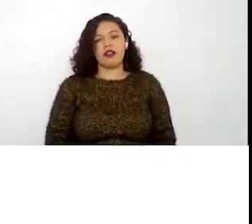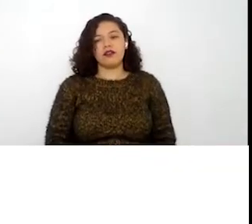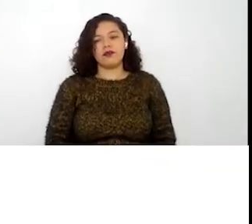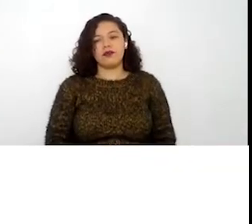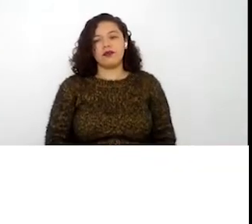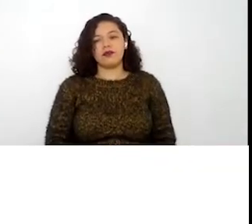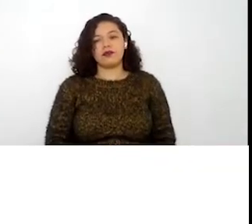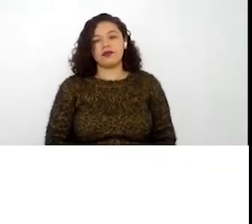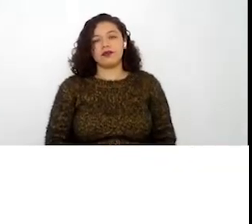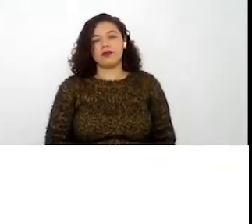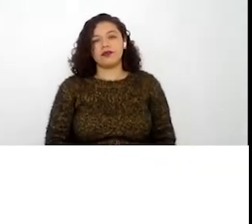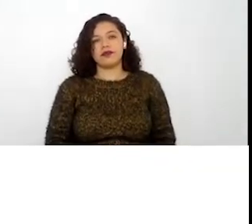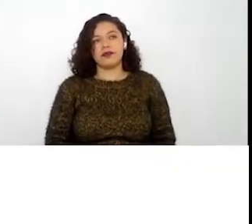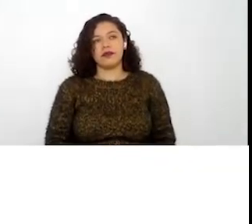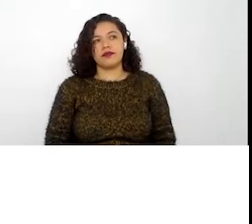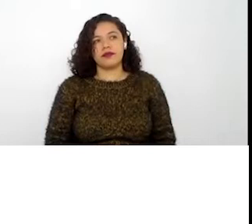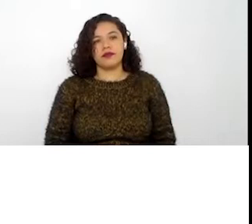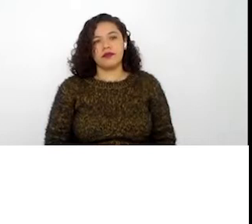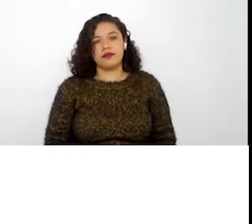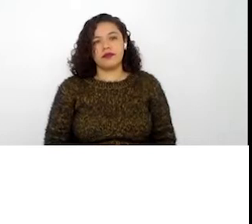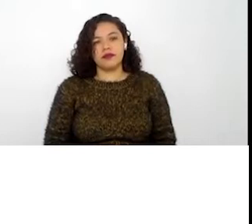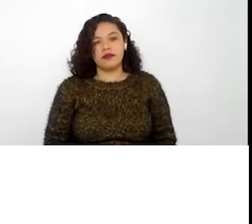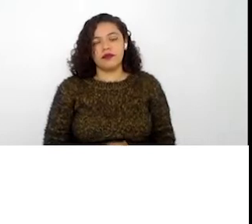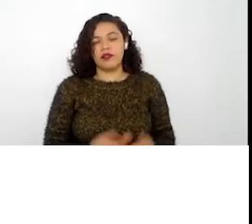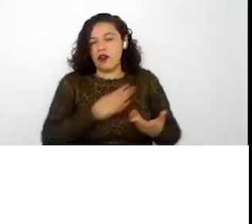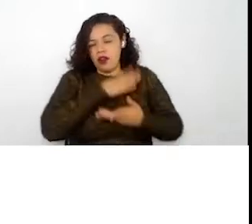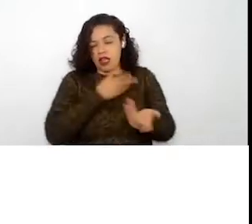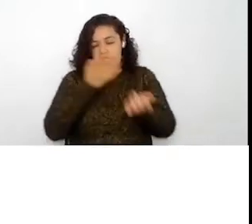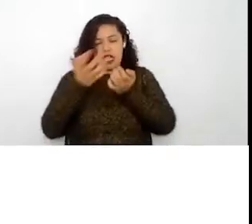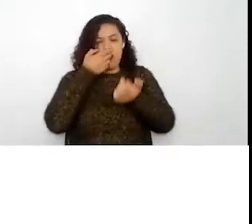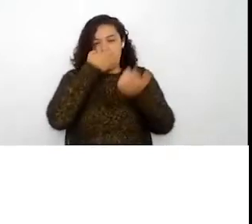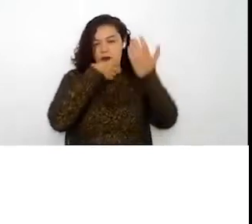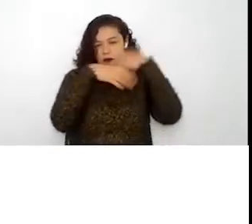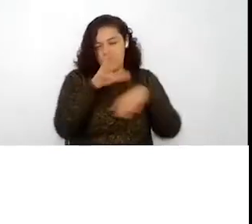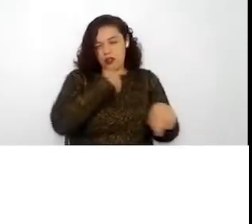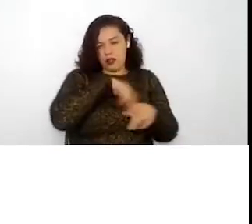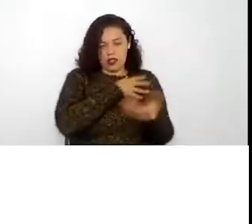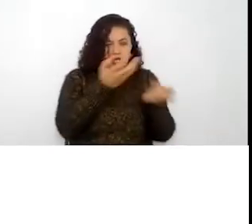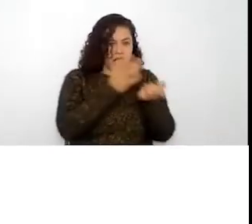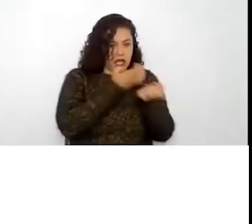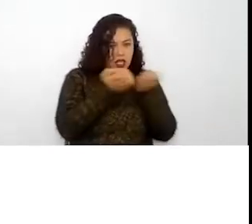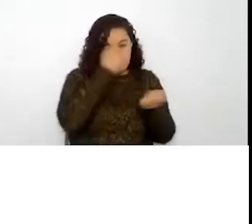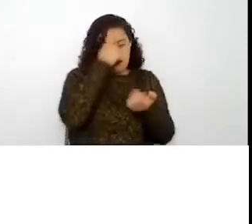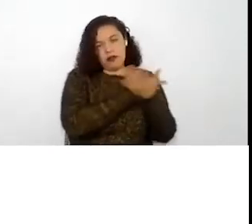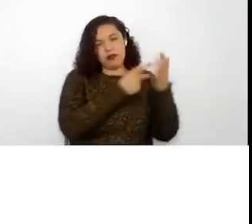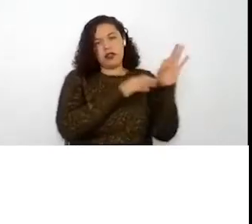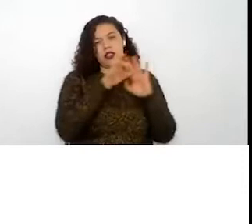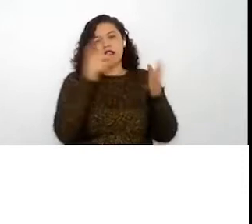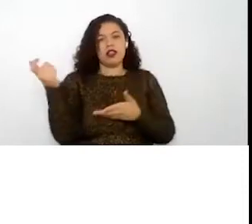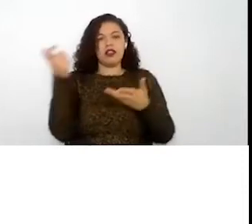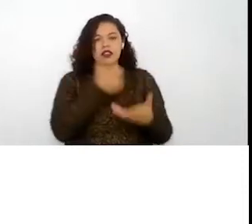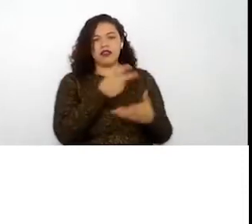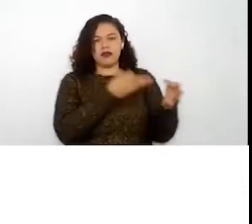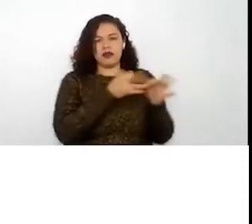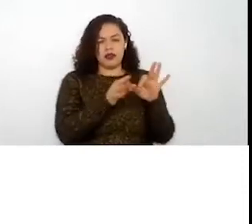Bueno nada más aquí es un comentario general vamos a hacer un ejercicio ahorita de programa de trabajo y presupuesto el programa de